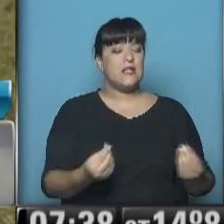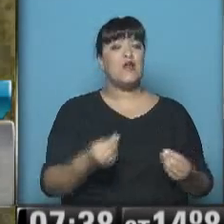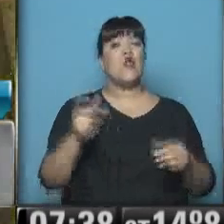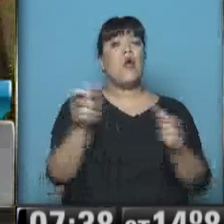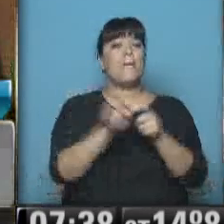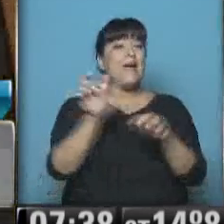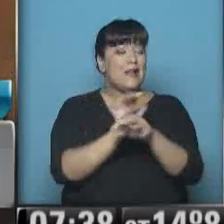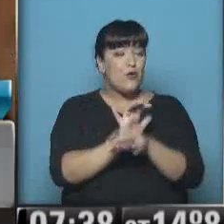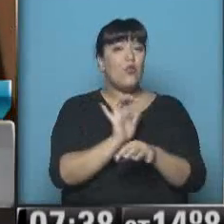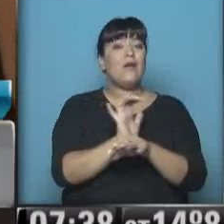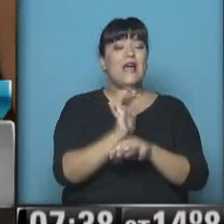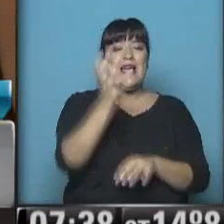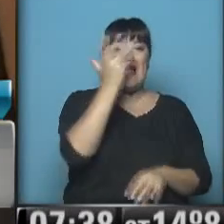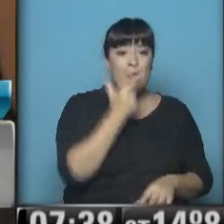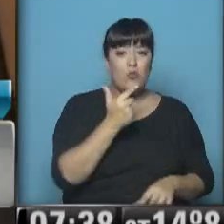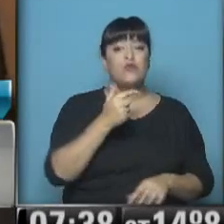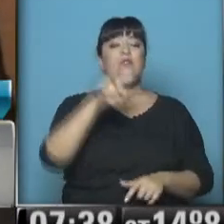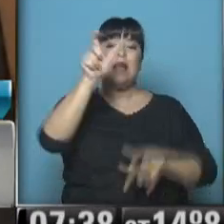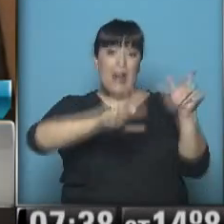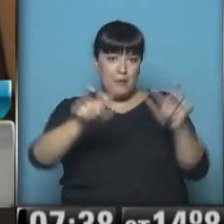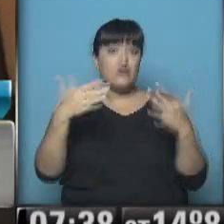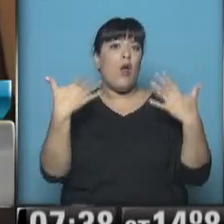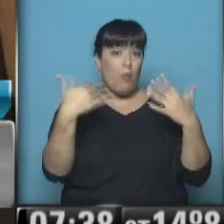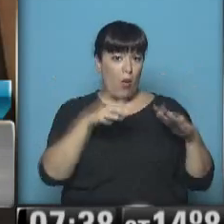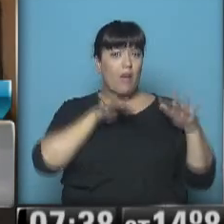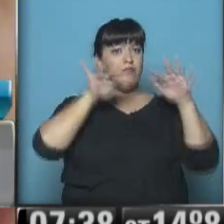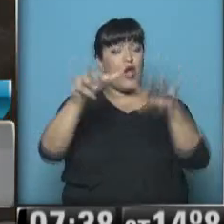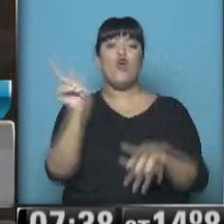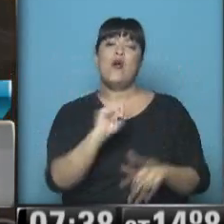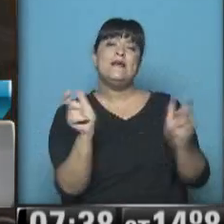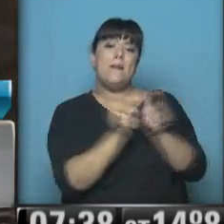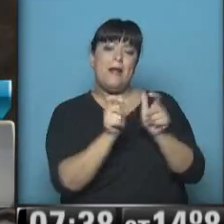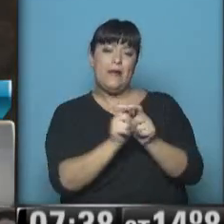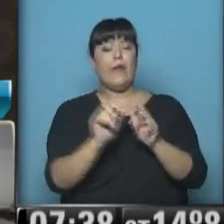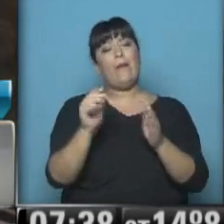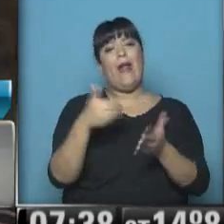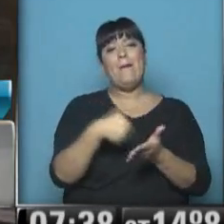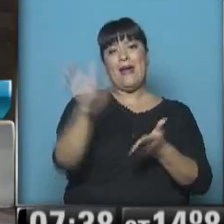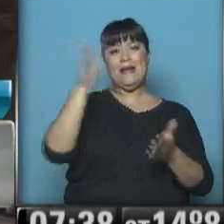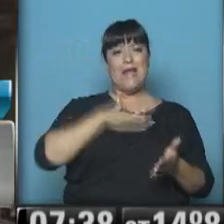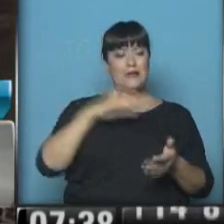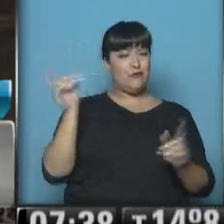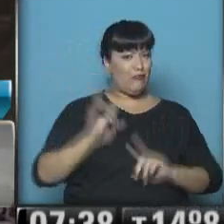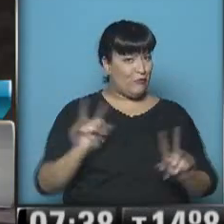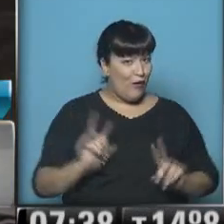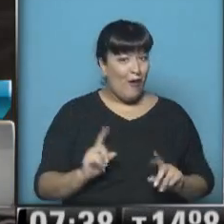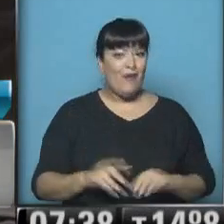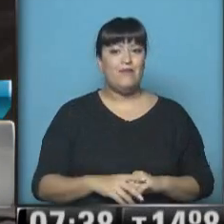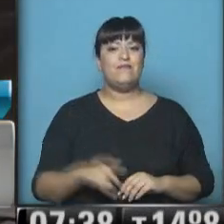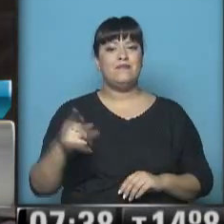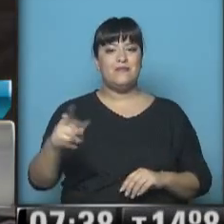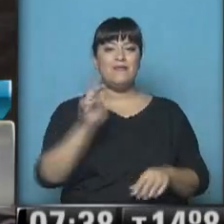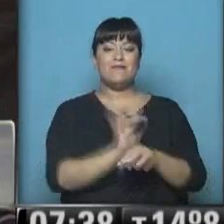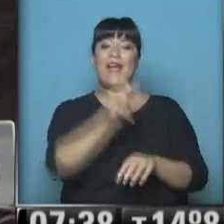que me gusten y que la trate de dar la mayor cantidad de gente posible no escribo películas para que me rechacen digamos no es no él es